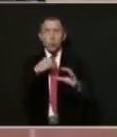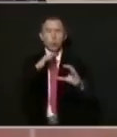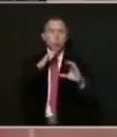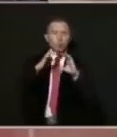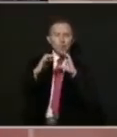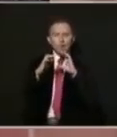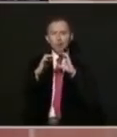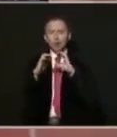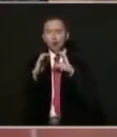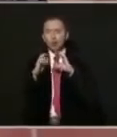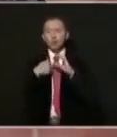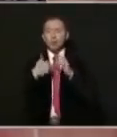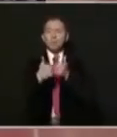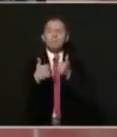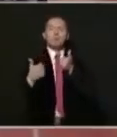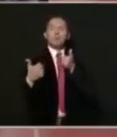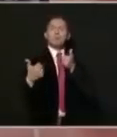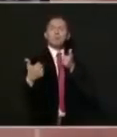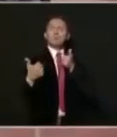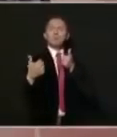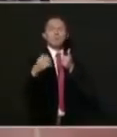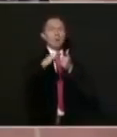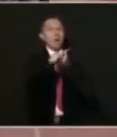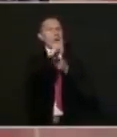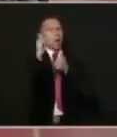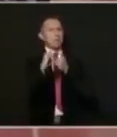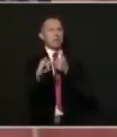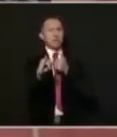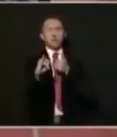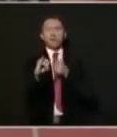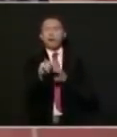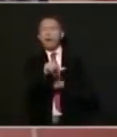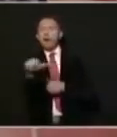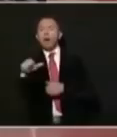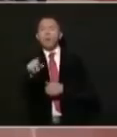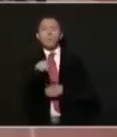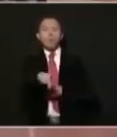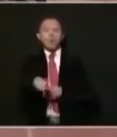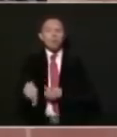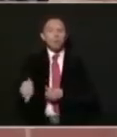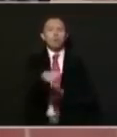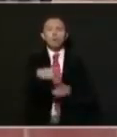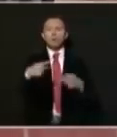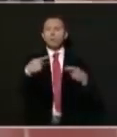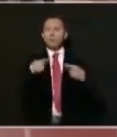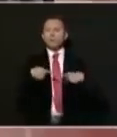Nunca perderé la comunicación con la gente. Estaré